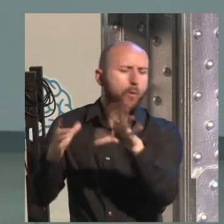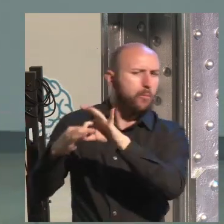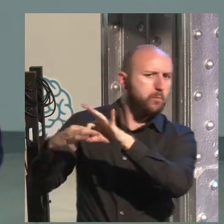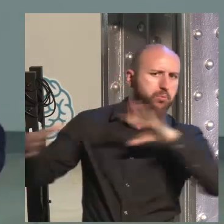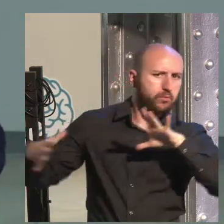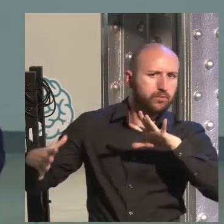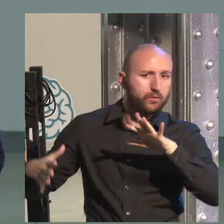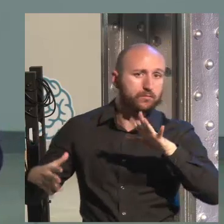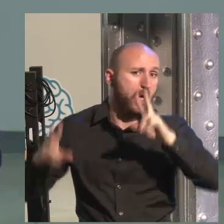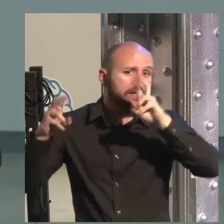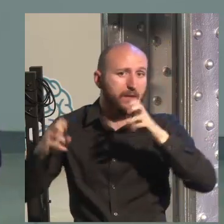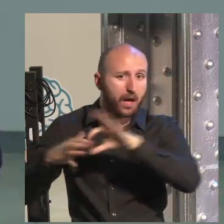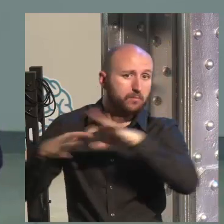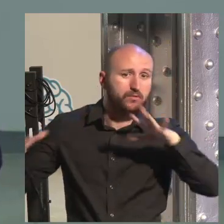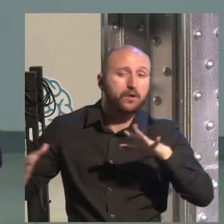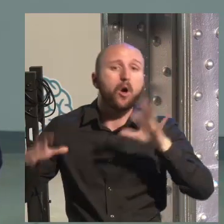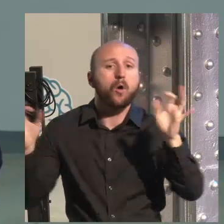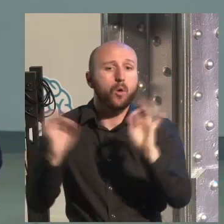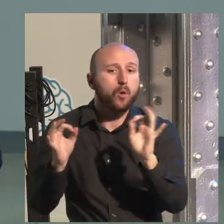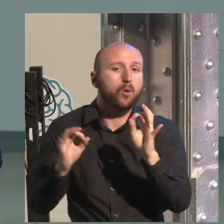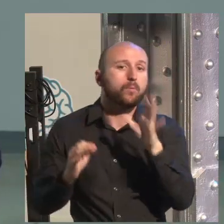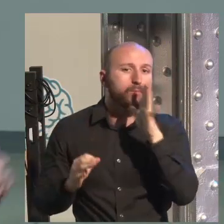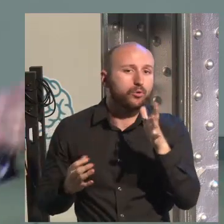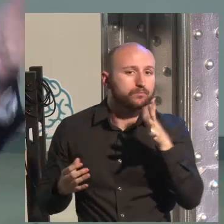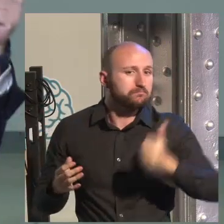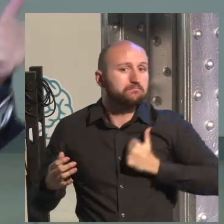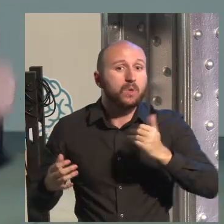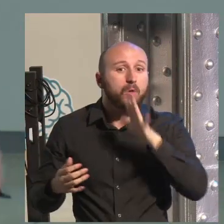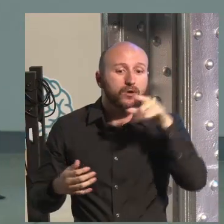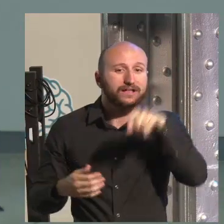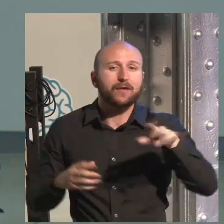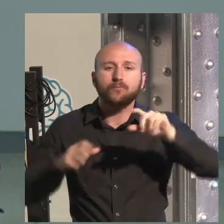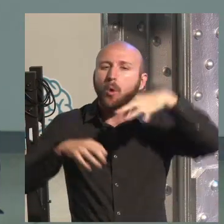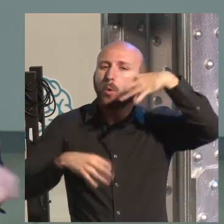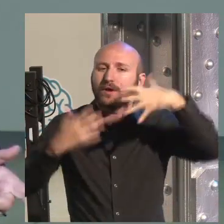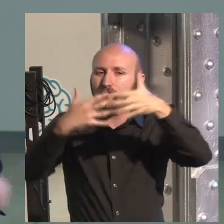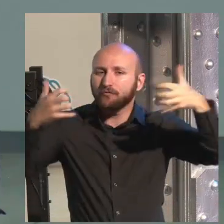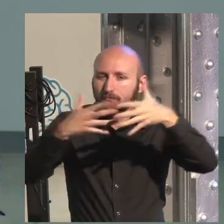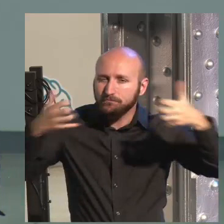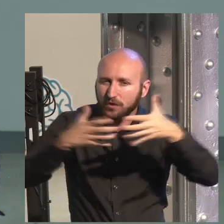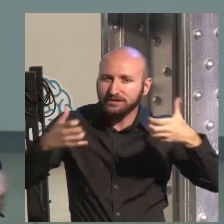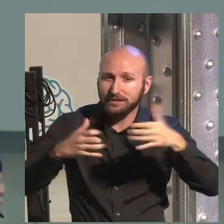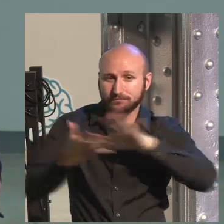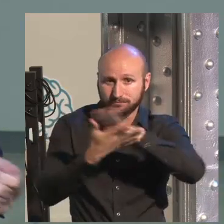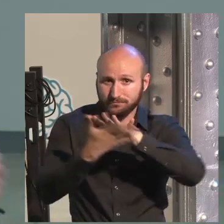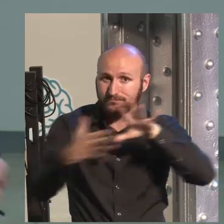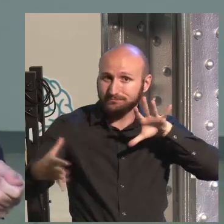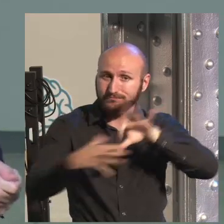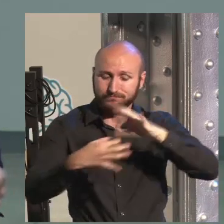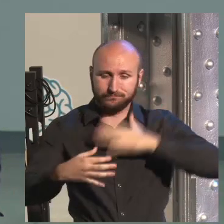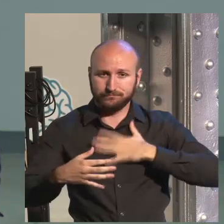pasar el puntillo sobre el tema. Obviamente no lo consiguió, porque aunque esta es la única frase que hace alusión a nuestro